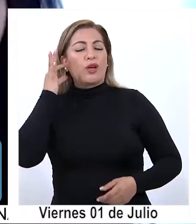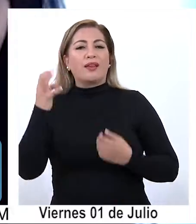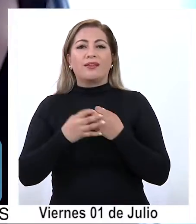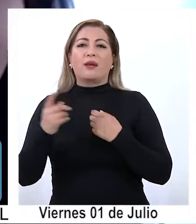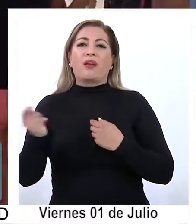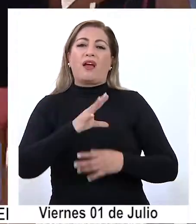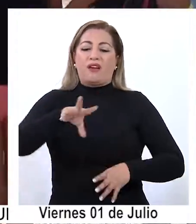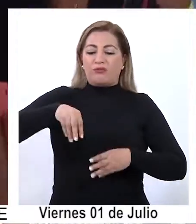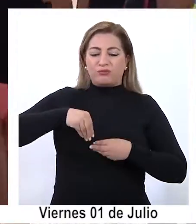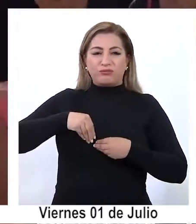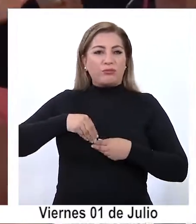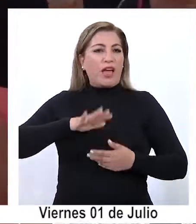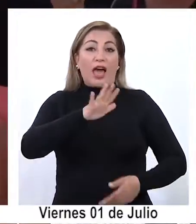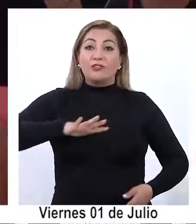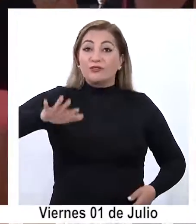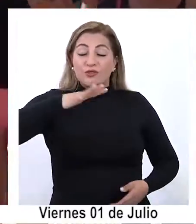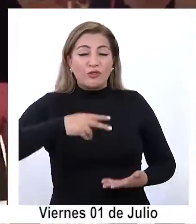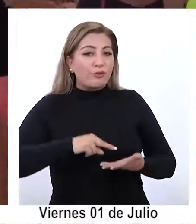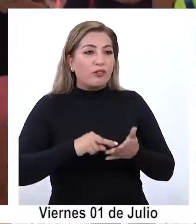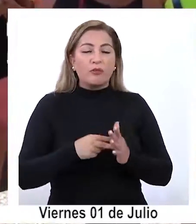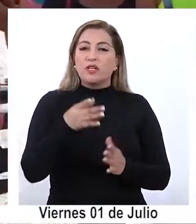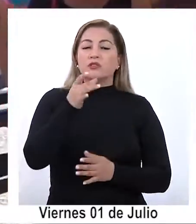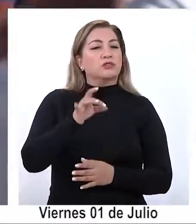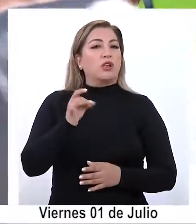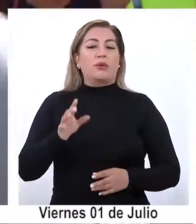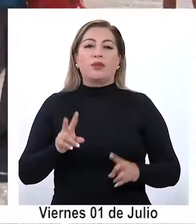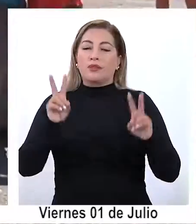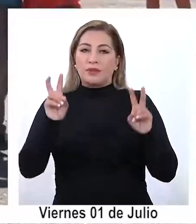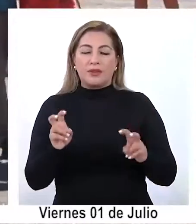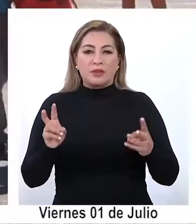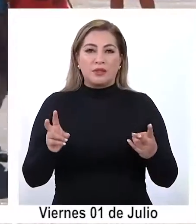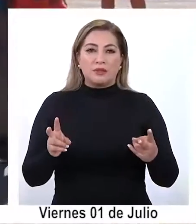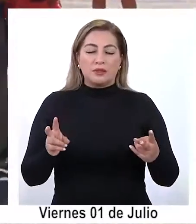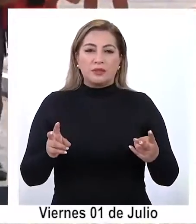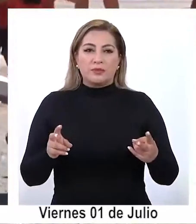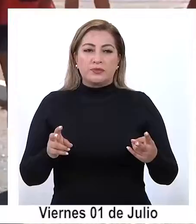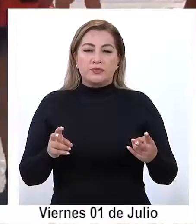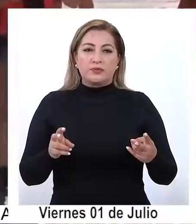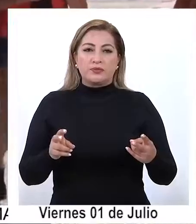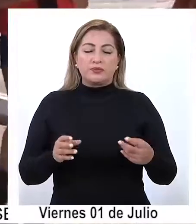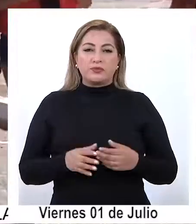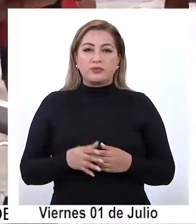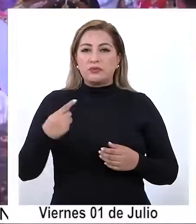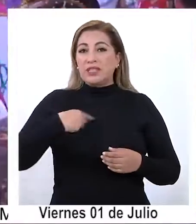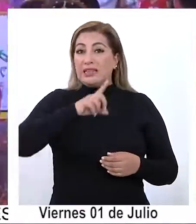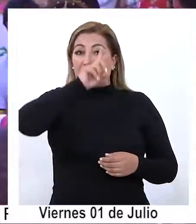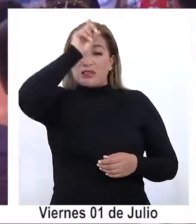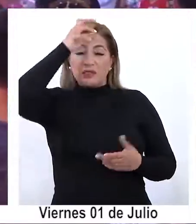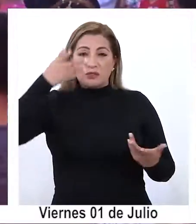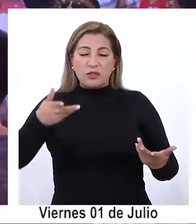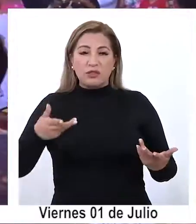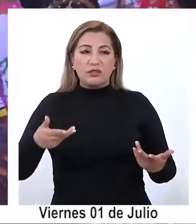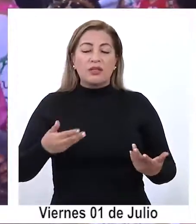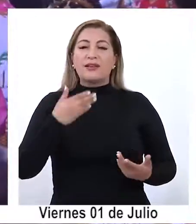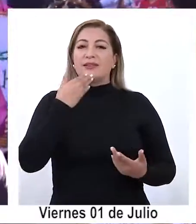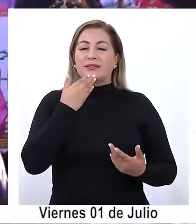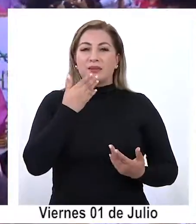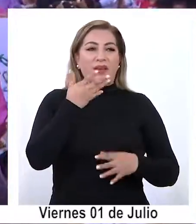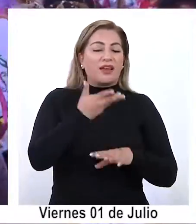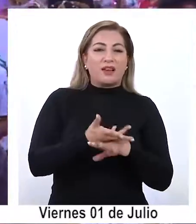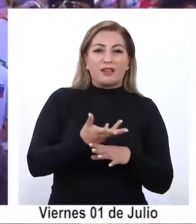eso a todos nos afecta, además que no solo tiene impacto sobre, digamos, la tradición propiamente tal, sino que además